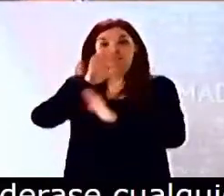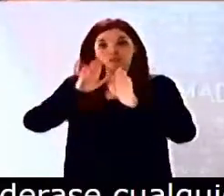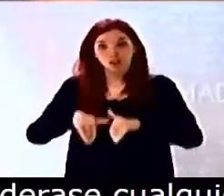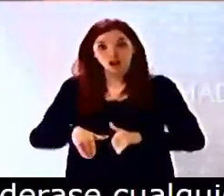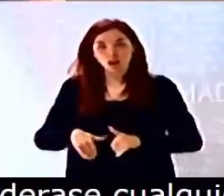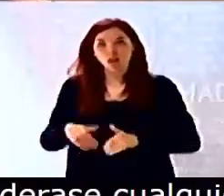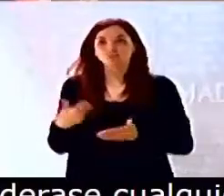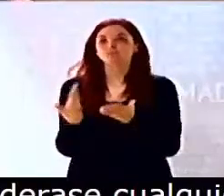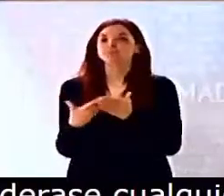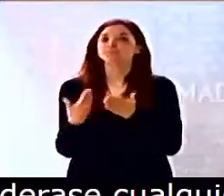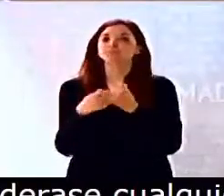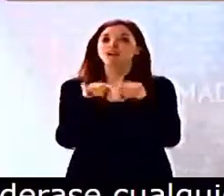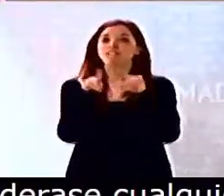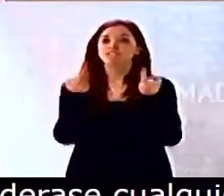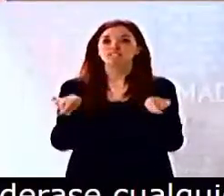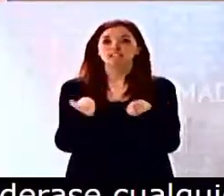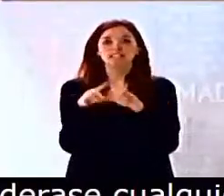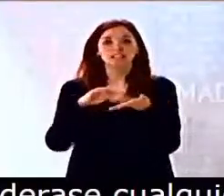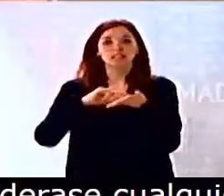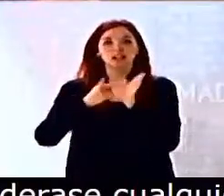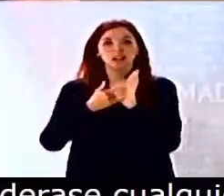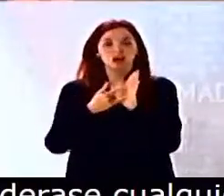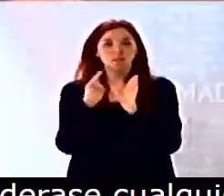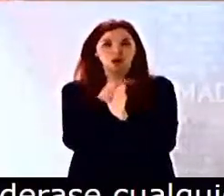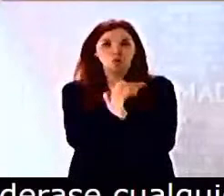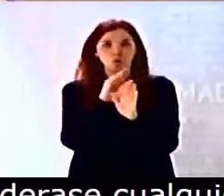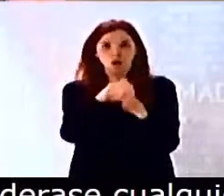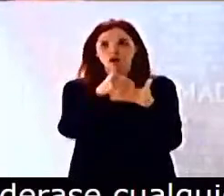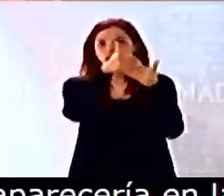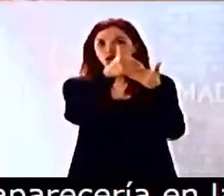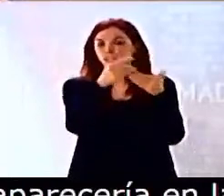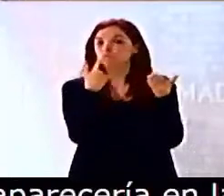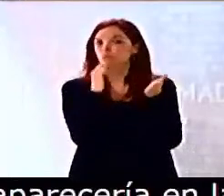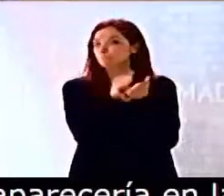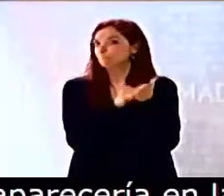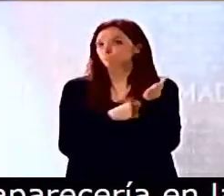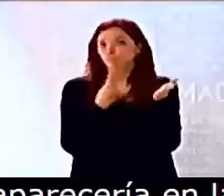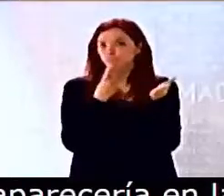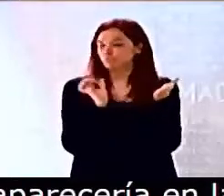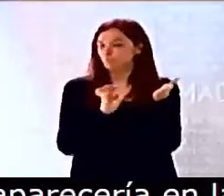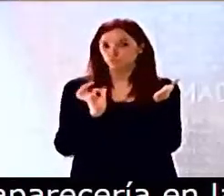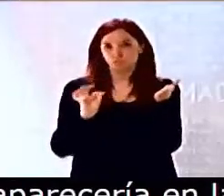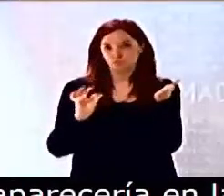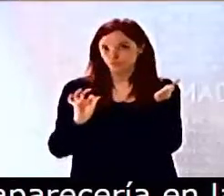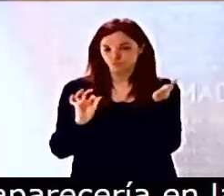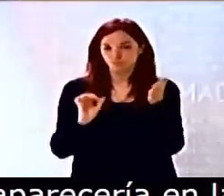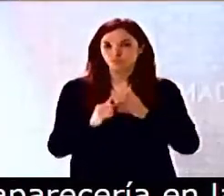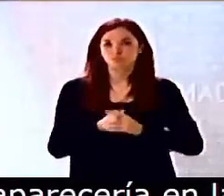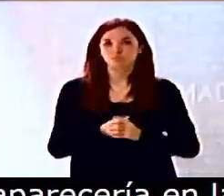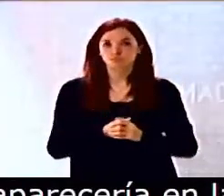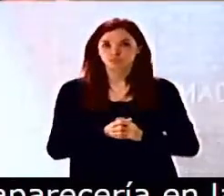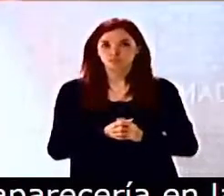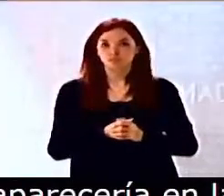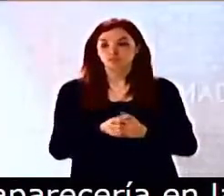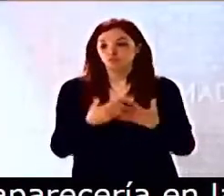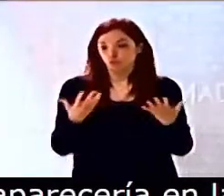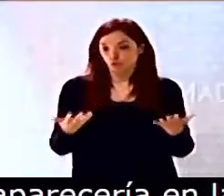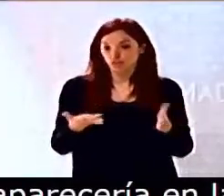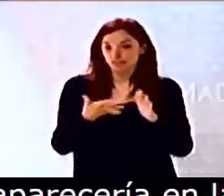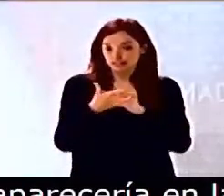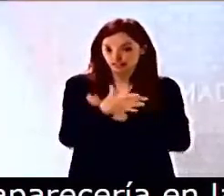aparecería en la ficha técnica de la vacuna. Y esto no aparece en la ficha técnica de la vacuna. Por lo